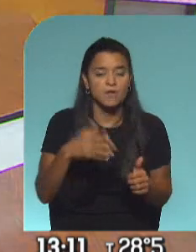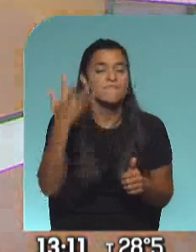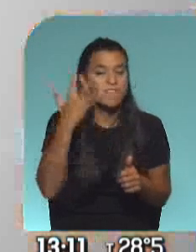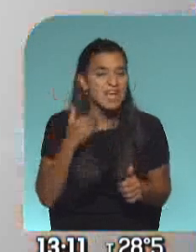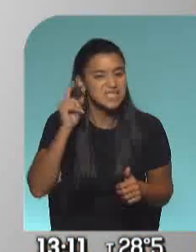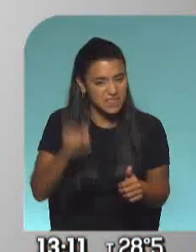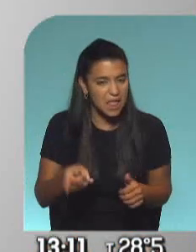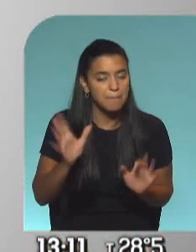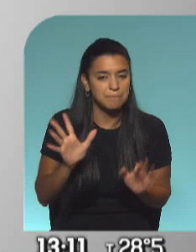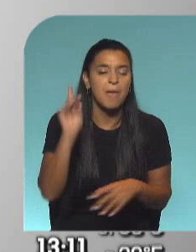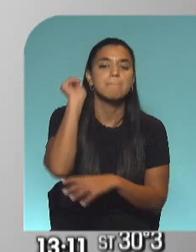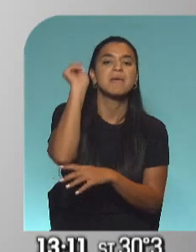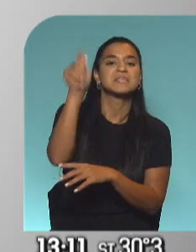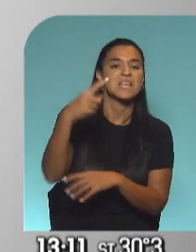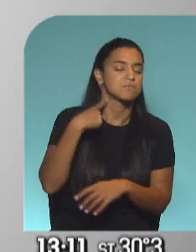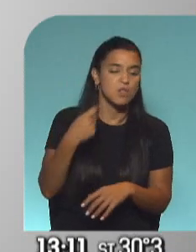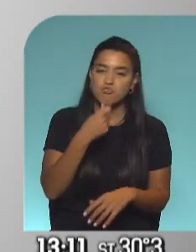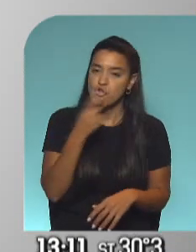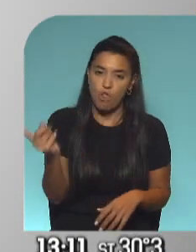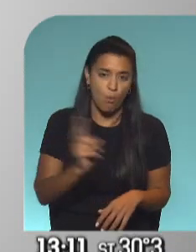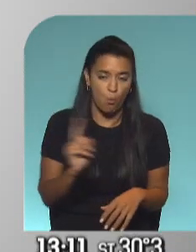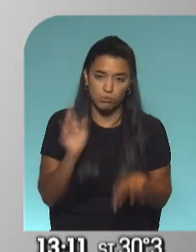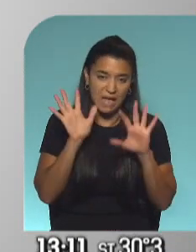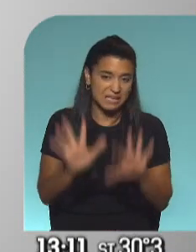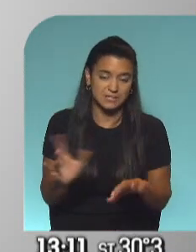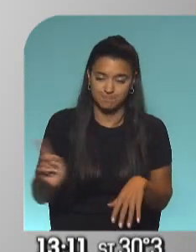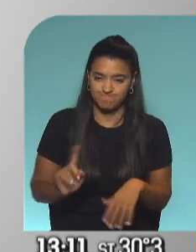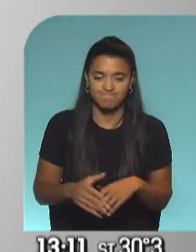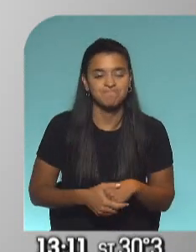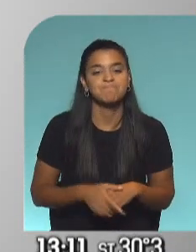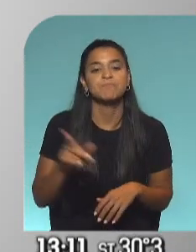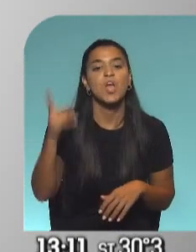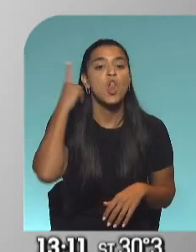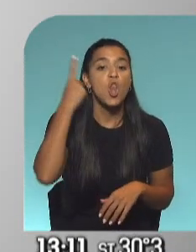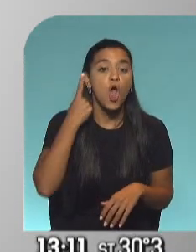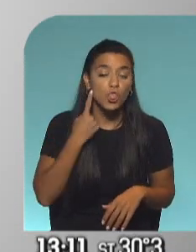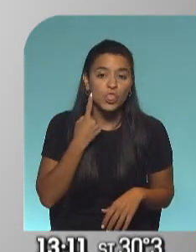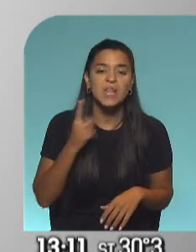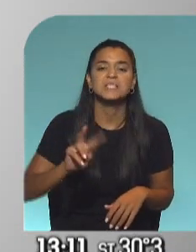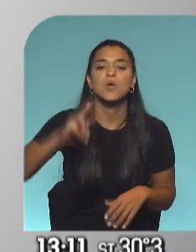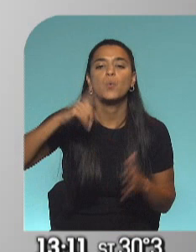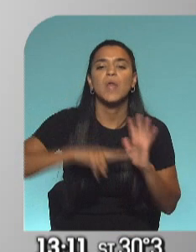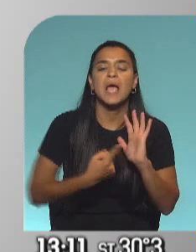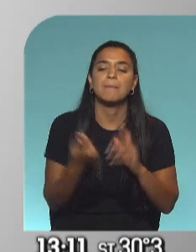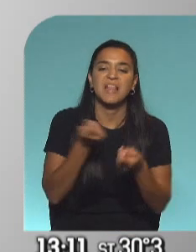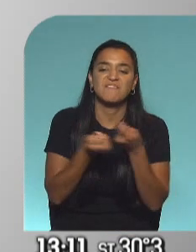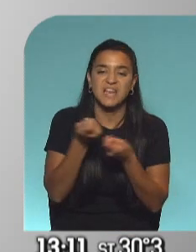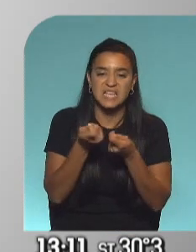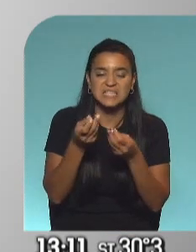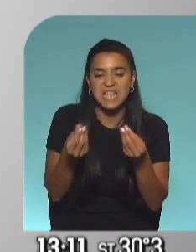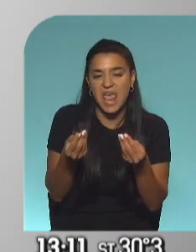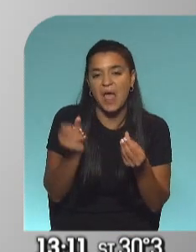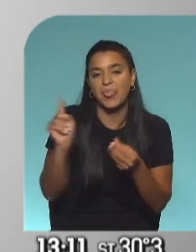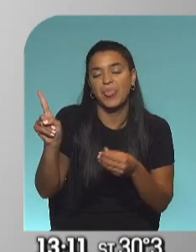poco también. Las pesqueras españolas no les gusta nada lo que ocurrió. Londres, segunda capital financiera del mundo, después de